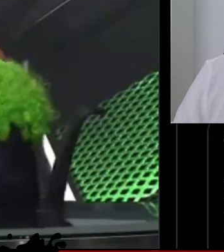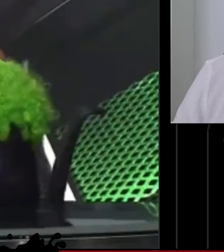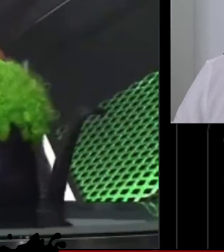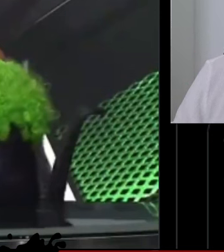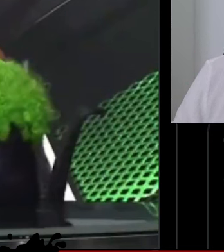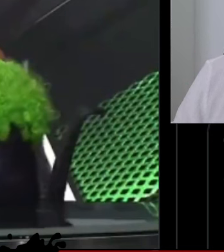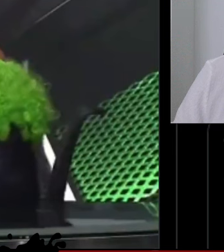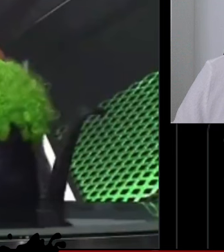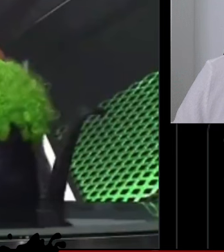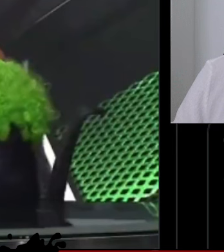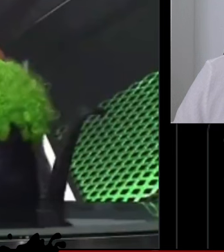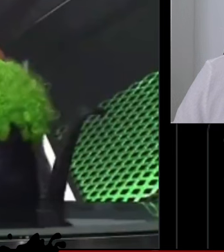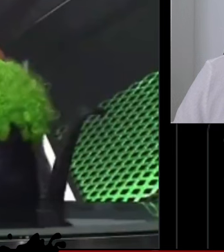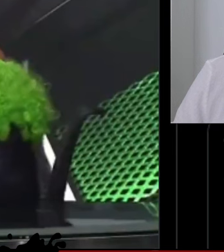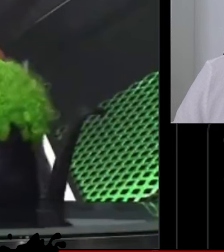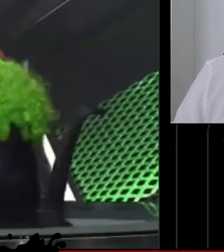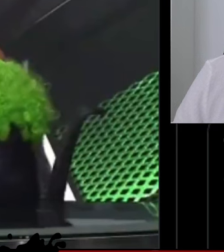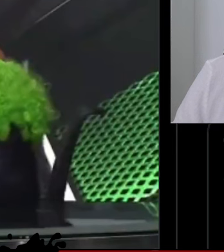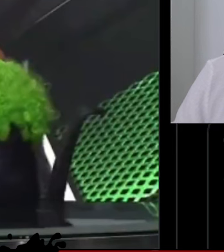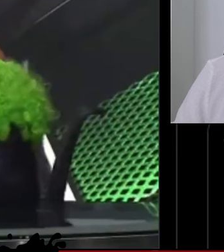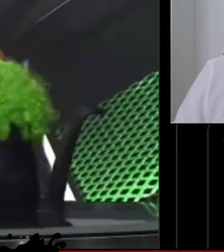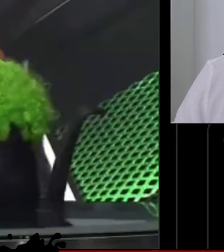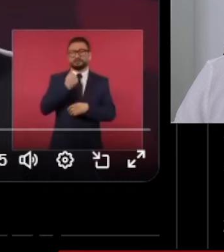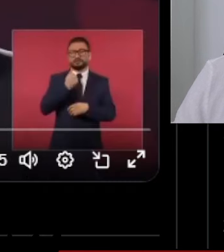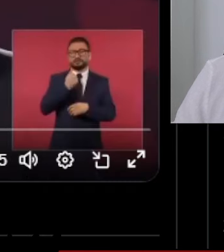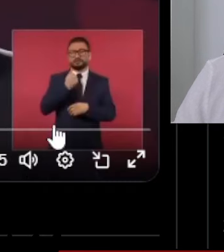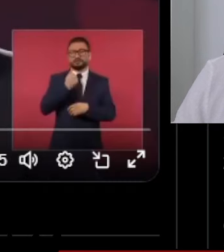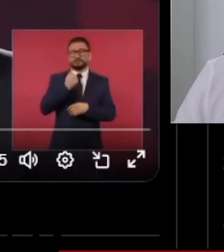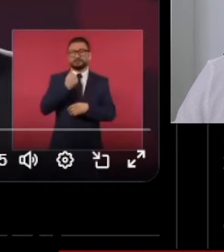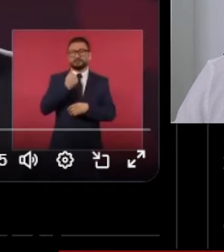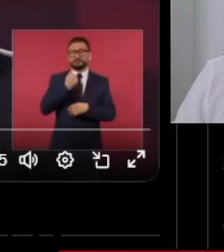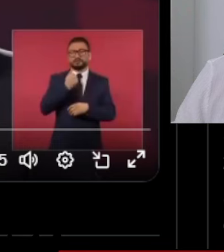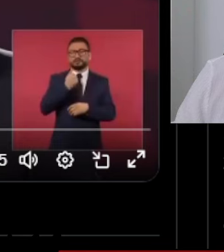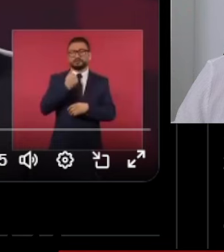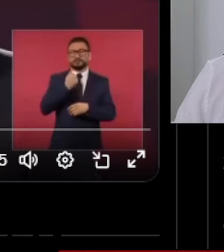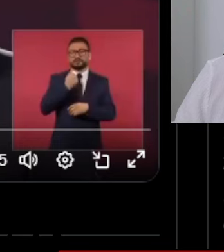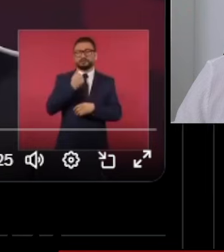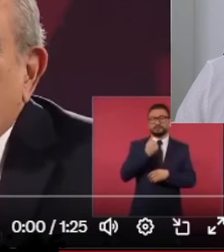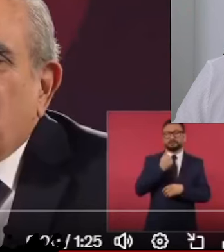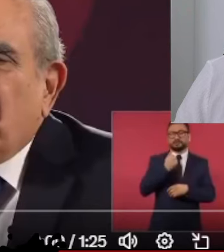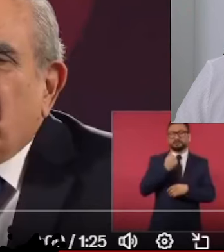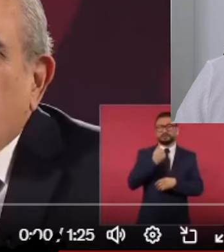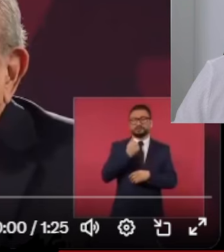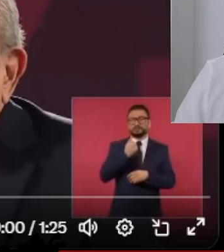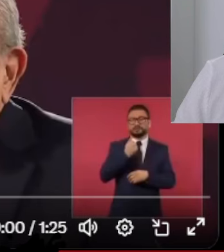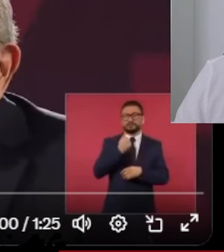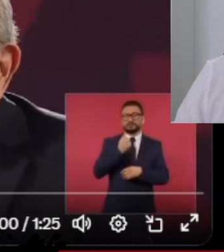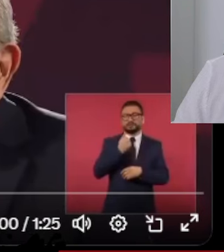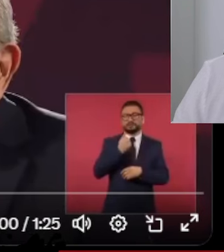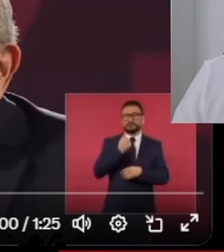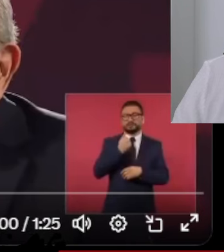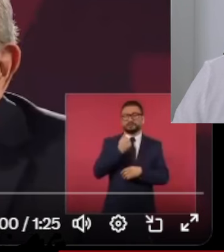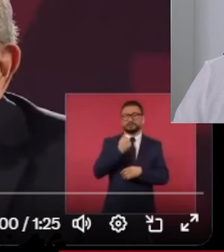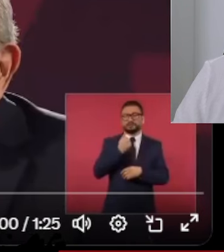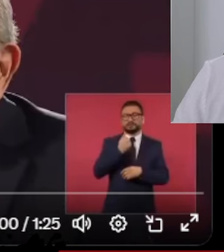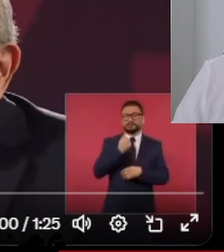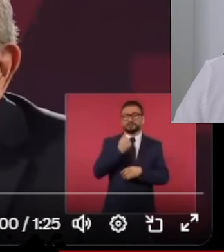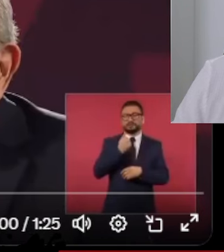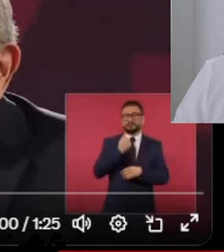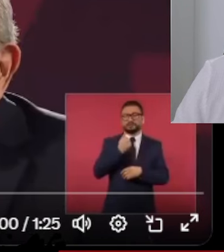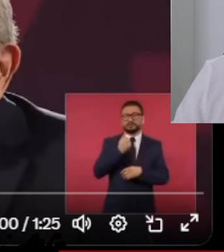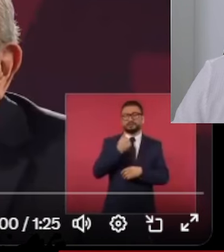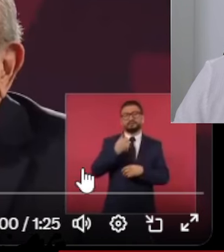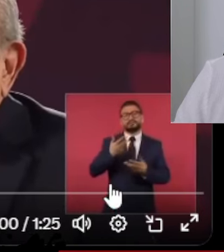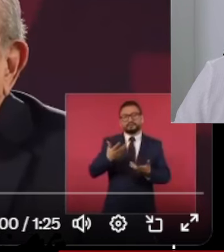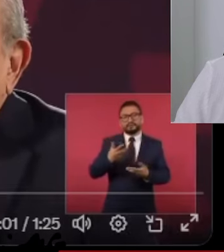Interpol saliera con su ficha roja para buscarlos. Miren, así lo dijo Pablo Gómez. Que le baje Loret de Mola. No vamos